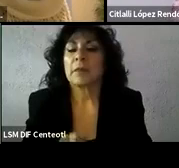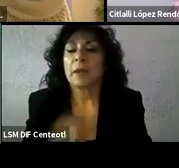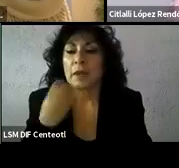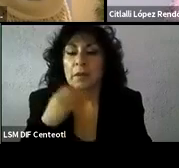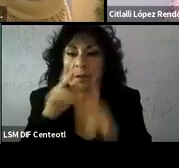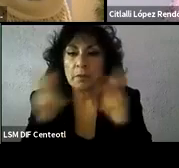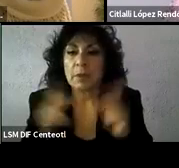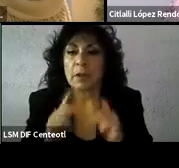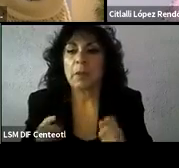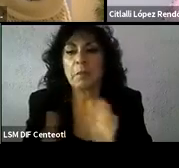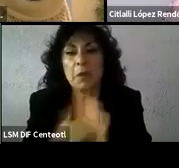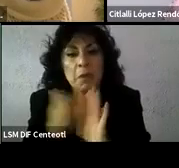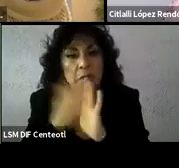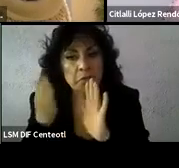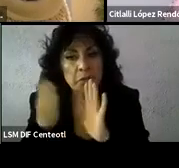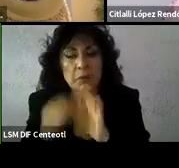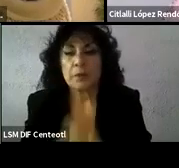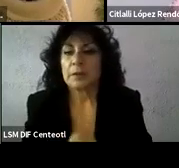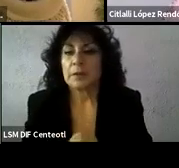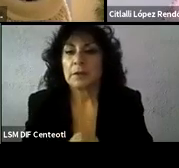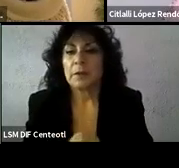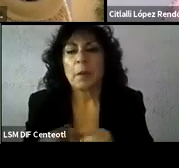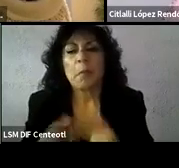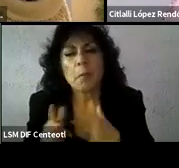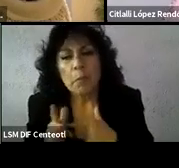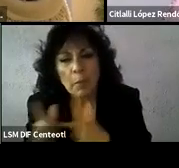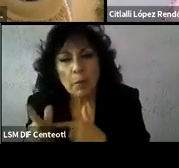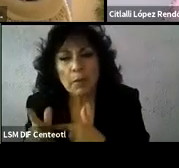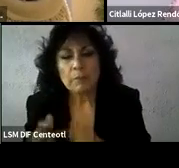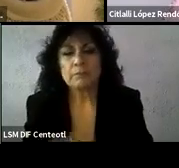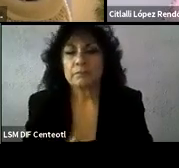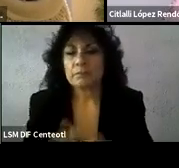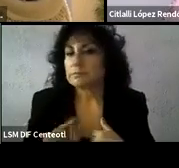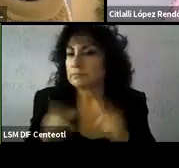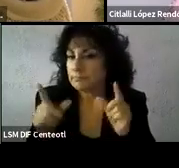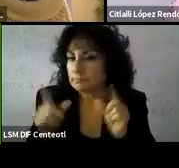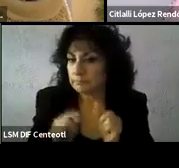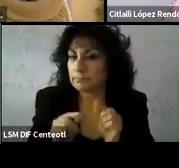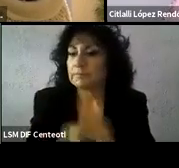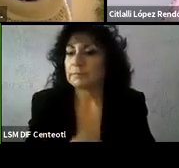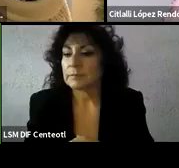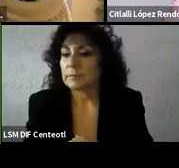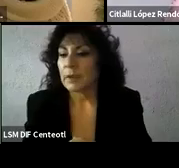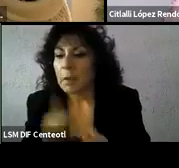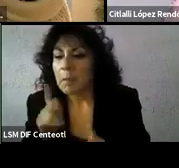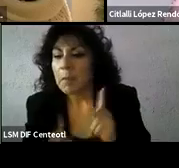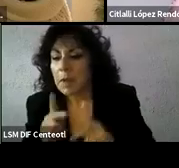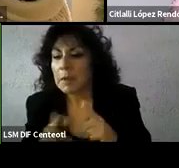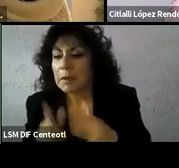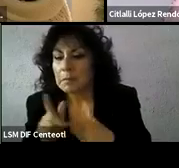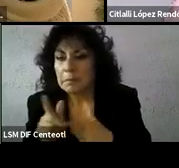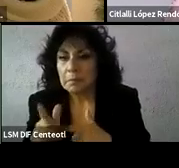Bueno, podemos seguirle con muchas cosas, pero yo sé que podemos ir platicando más.